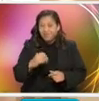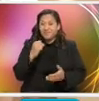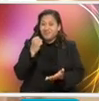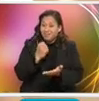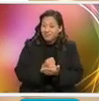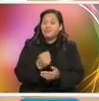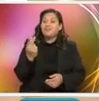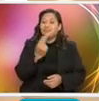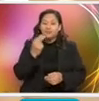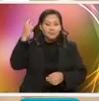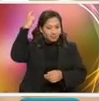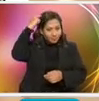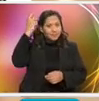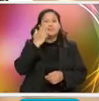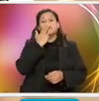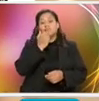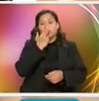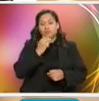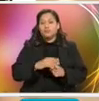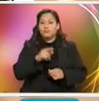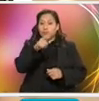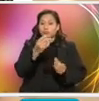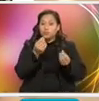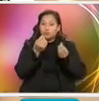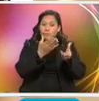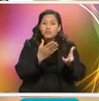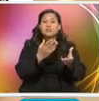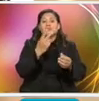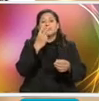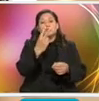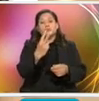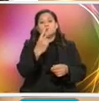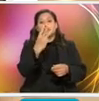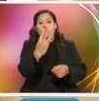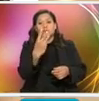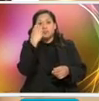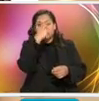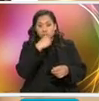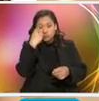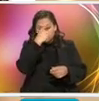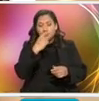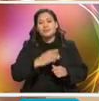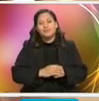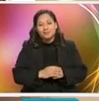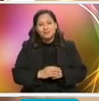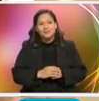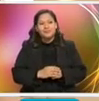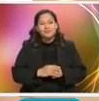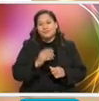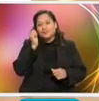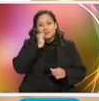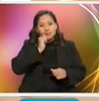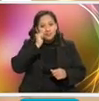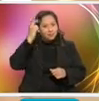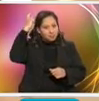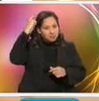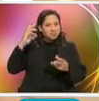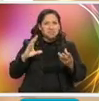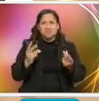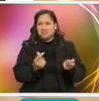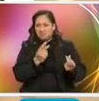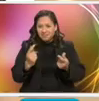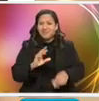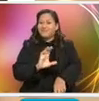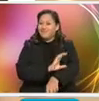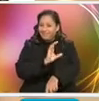necesariamente tiene que tener glucosa. Y si tú se lo das cada 2 o 3 horas, entonces todo el tiempo vas a estar con energía. No